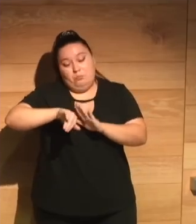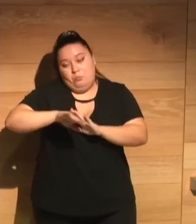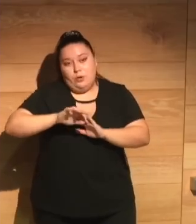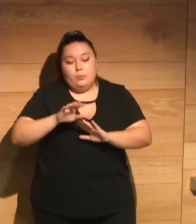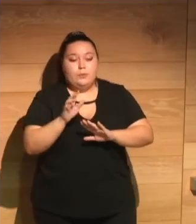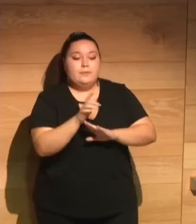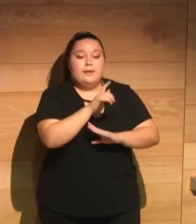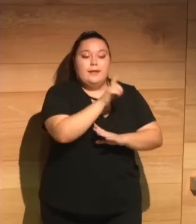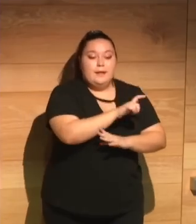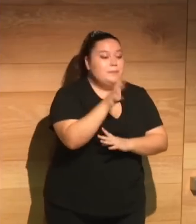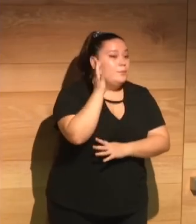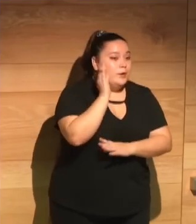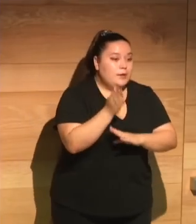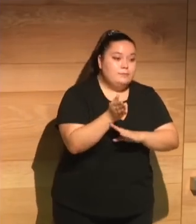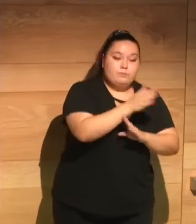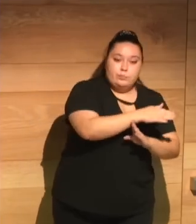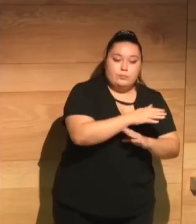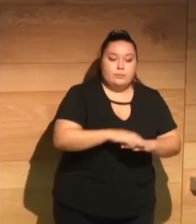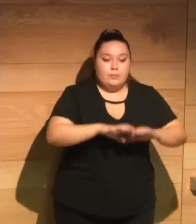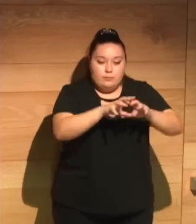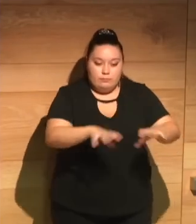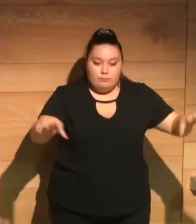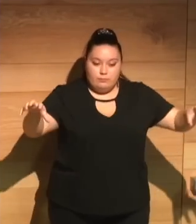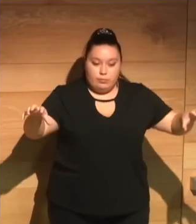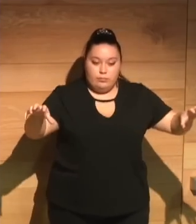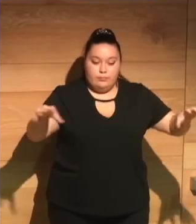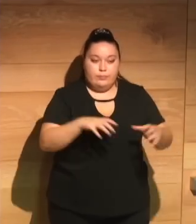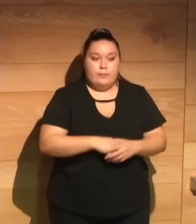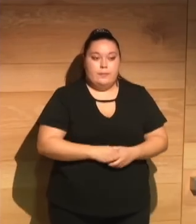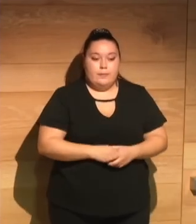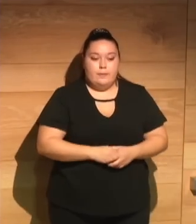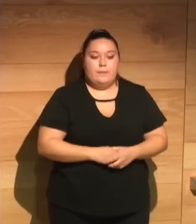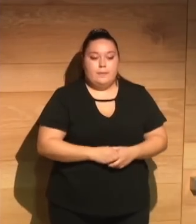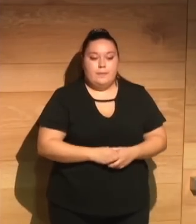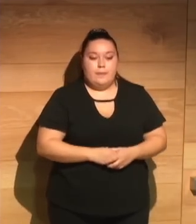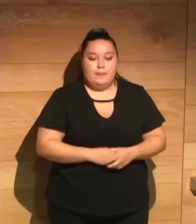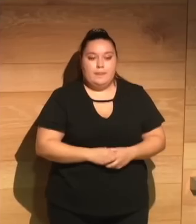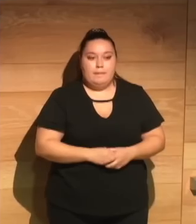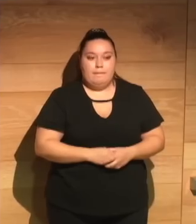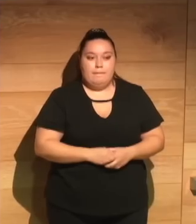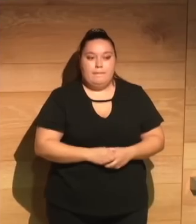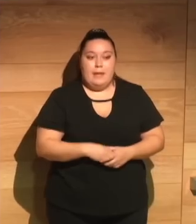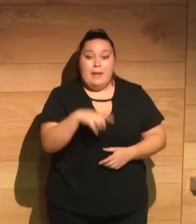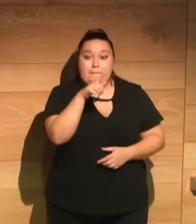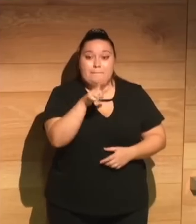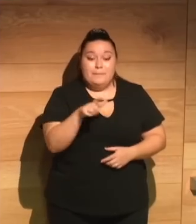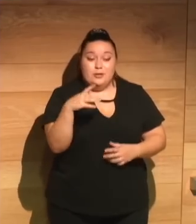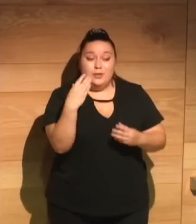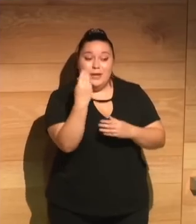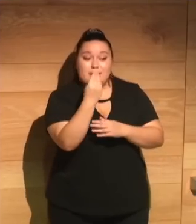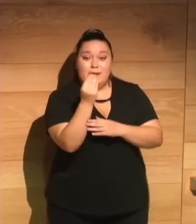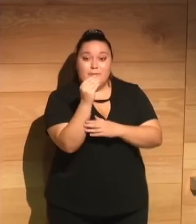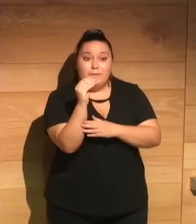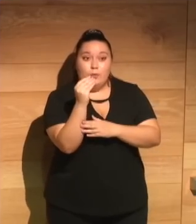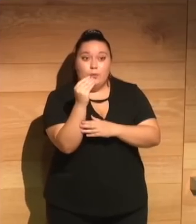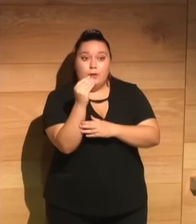lado de la pantalla. De manera que los hombres veían la propia figura, sí, y a los manipuladores de la figura,